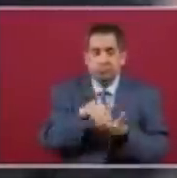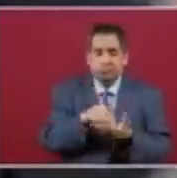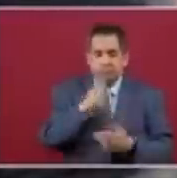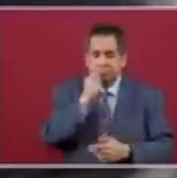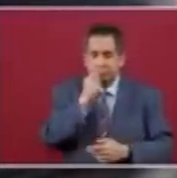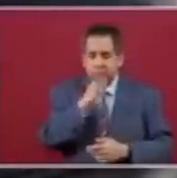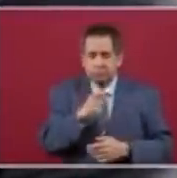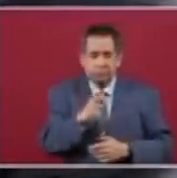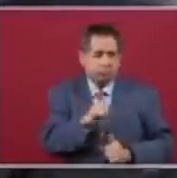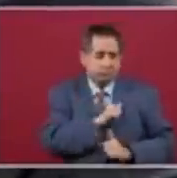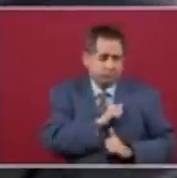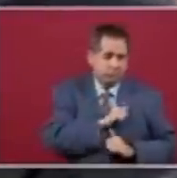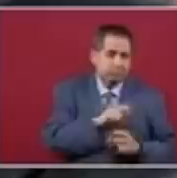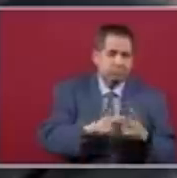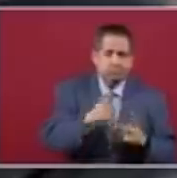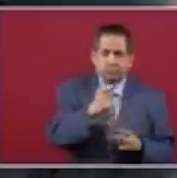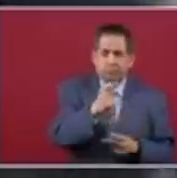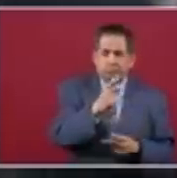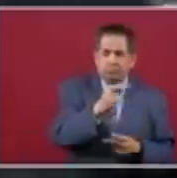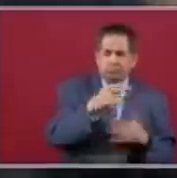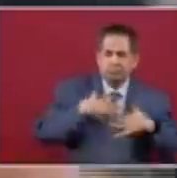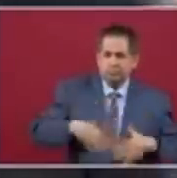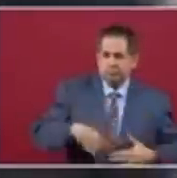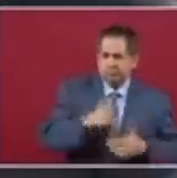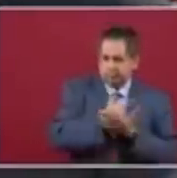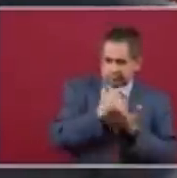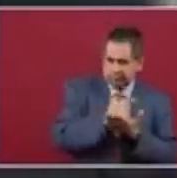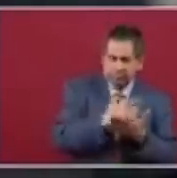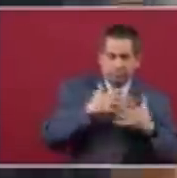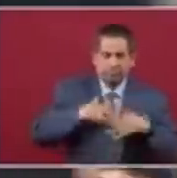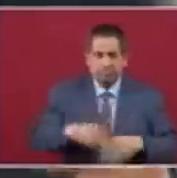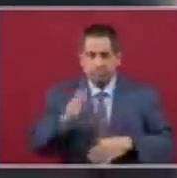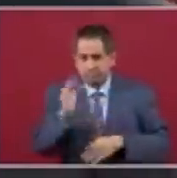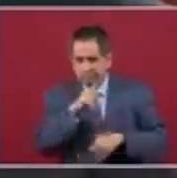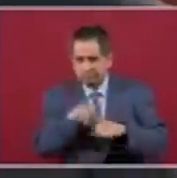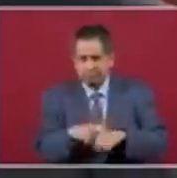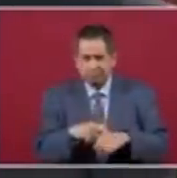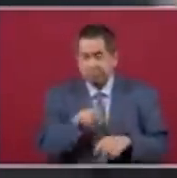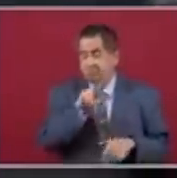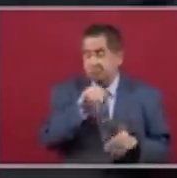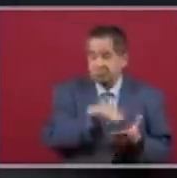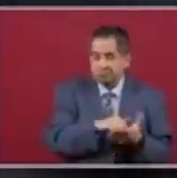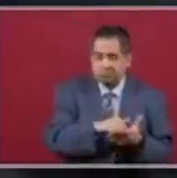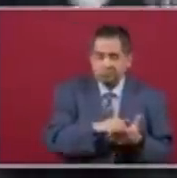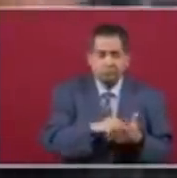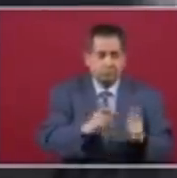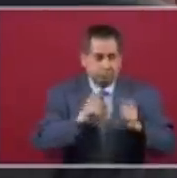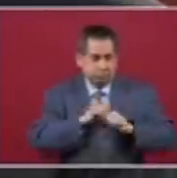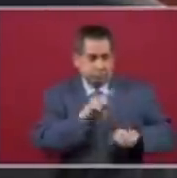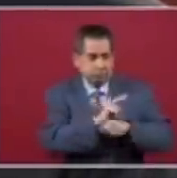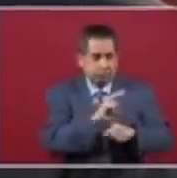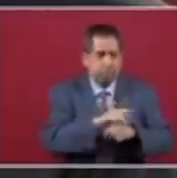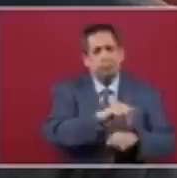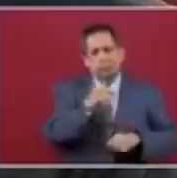de Gendarmería y de la Policía Federal, que además tenían otras encomiendas.